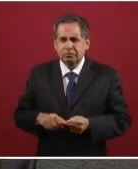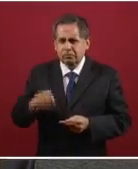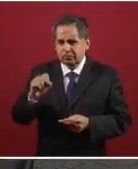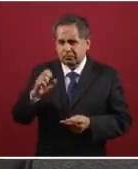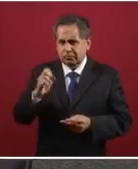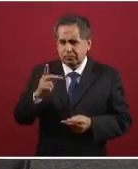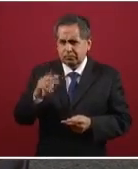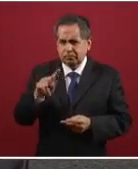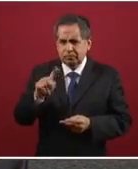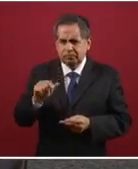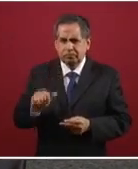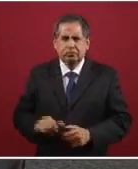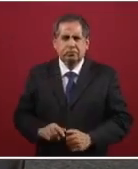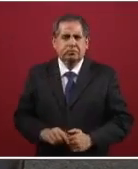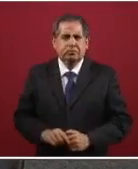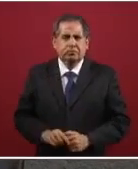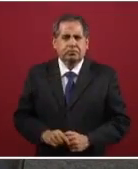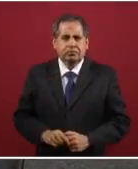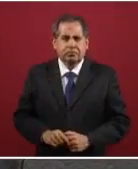Sepúlveda,